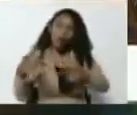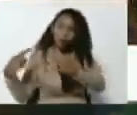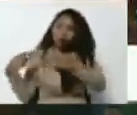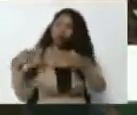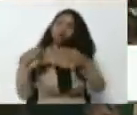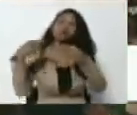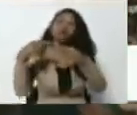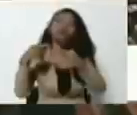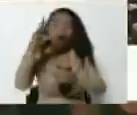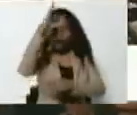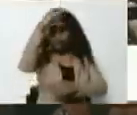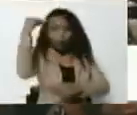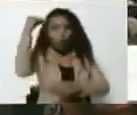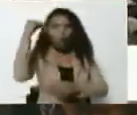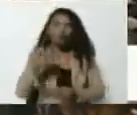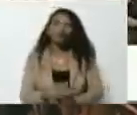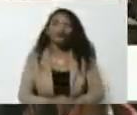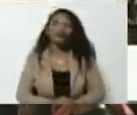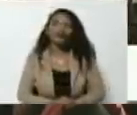a Donald Trump.